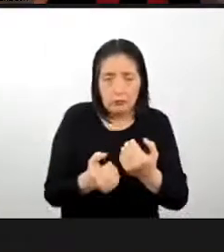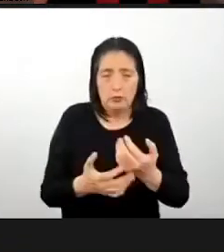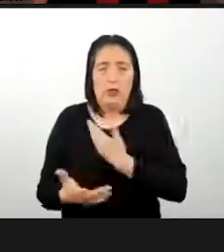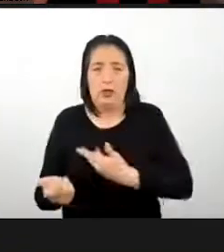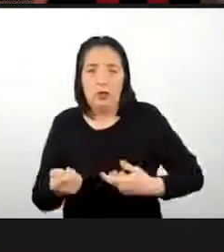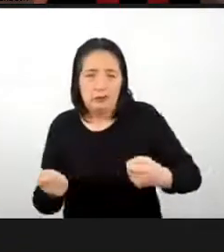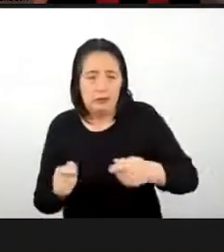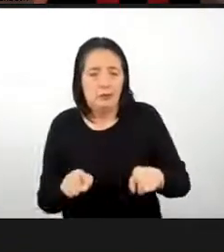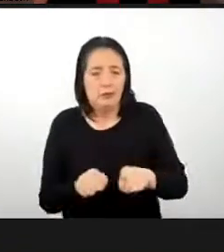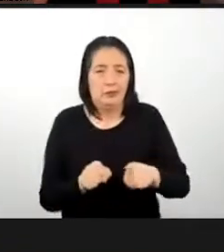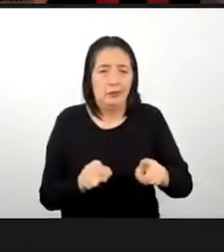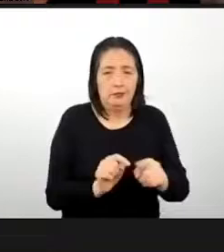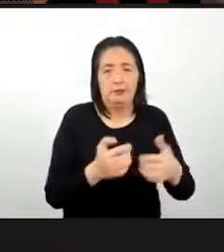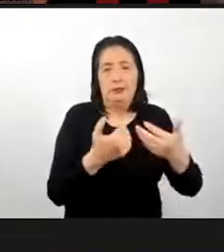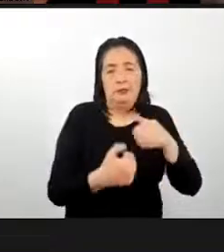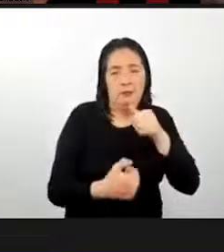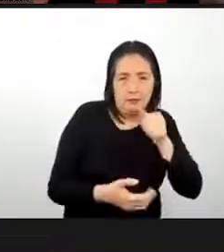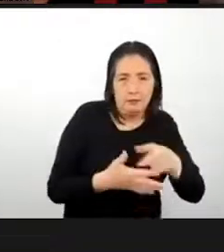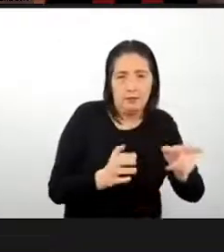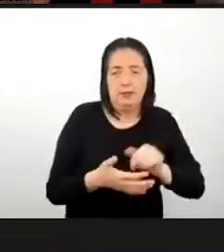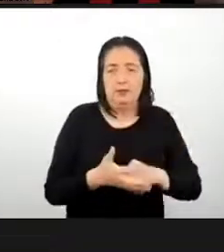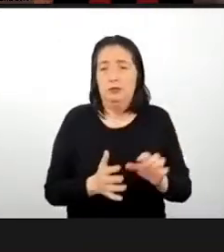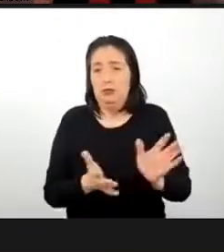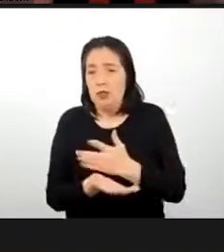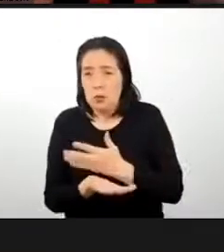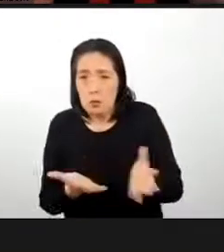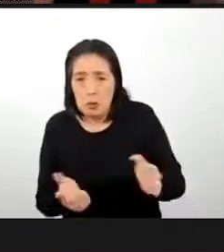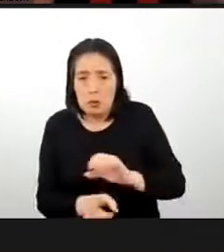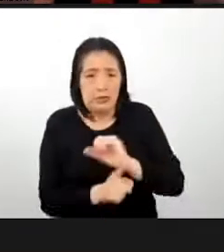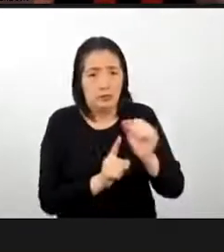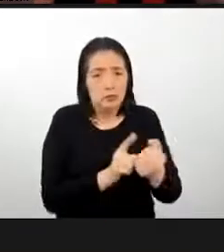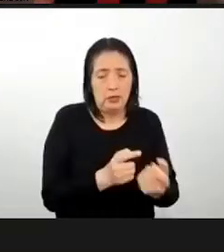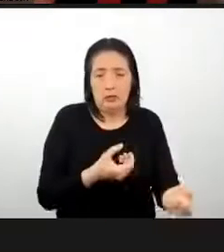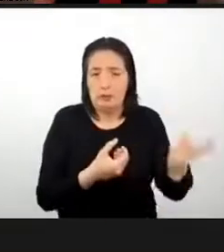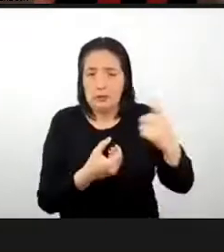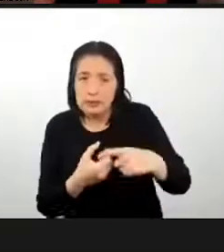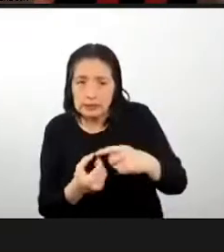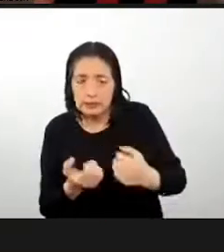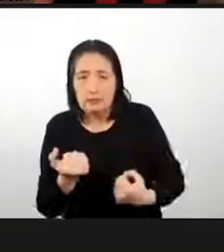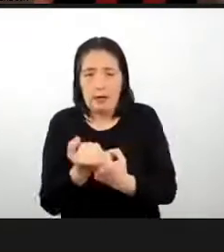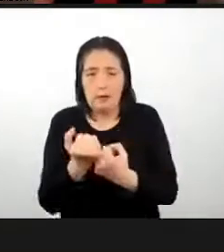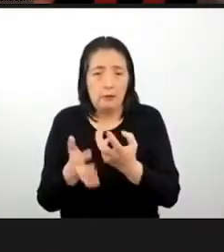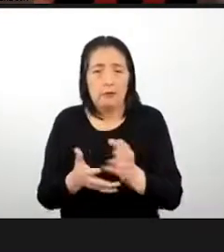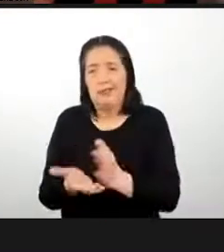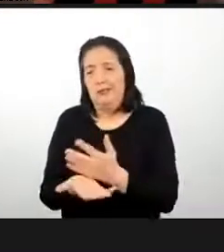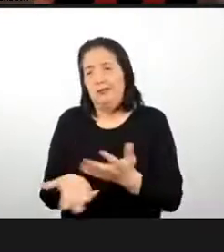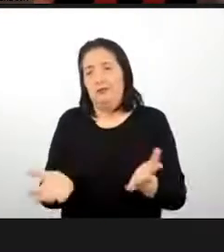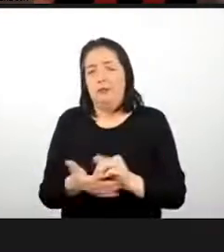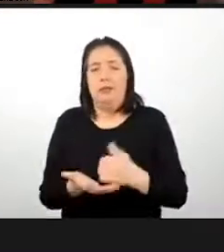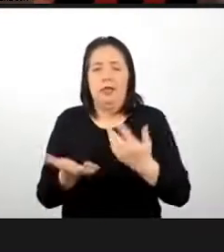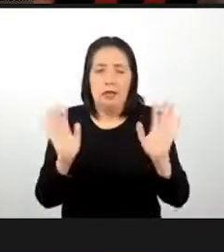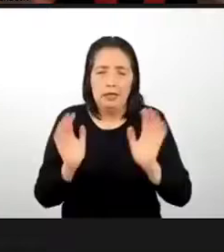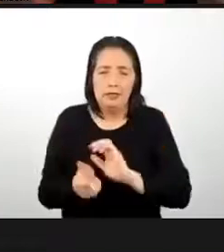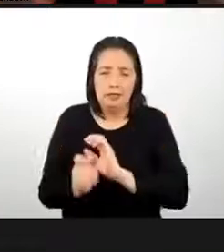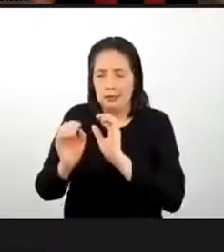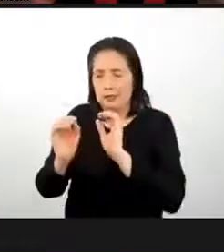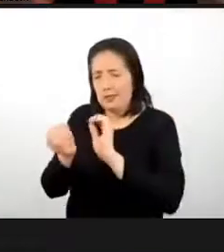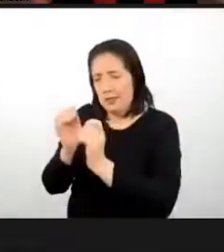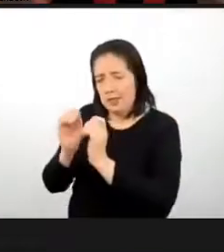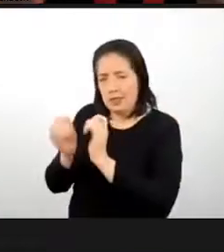Porque sin la colaboración de la sociedad esto no funciona. Y hay que redefinir el papel del Estado. Hemos